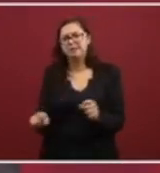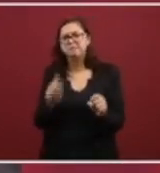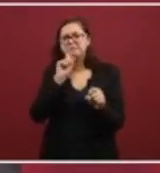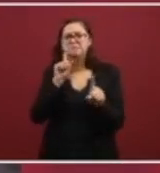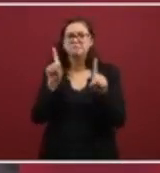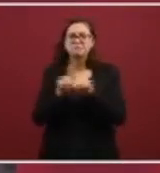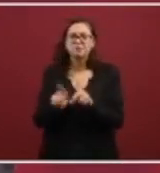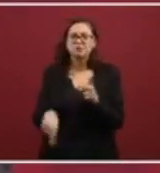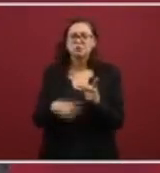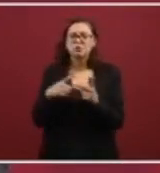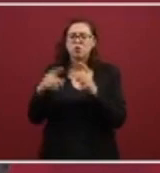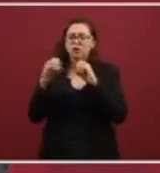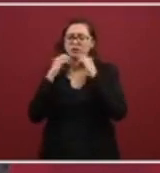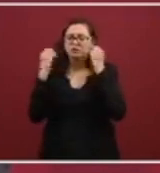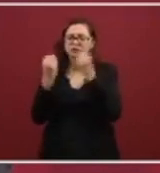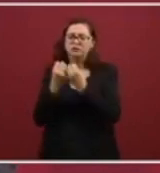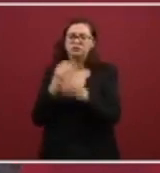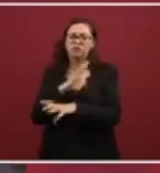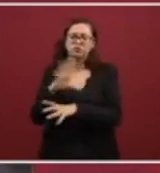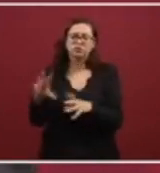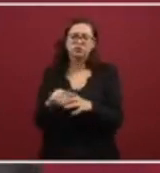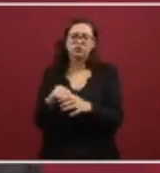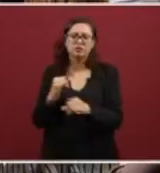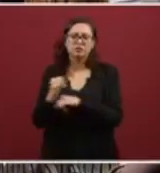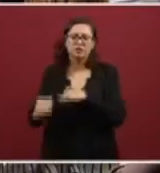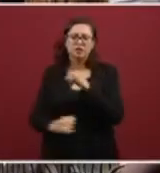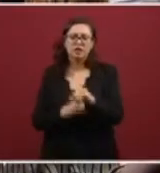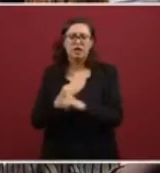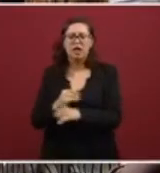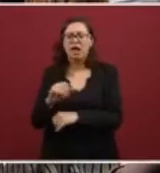Migraciones, además de ACNUR,